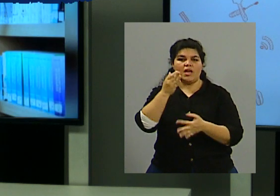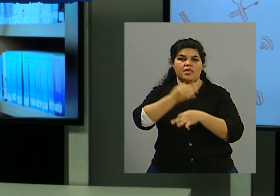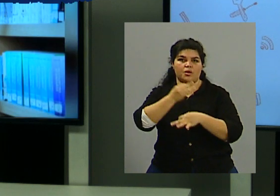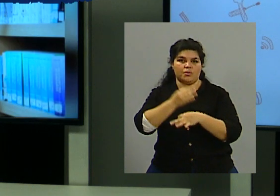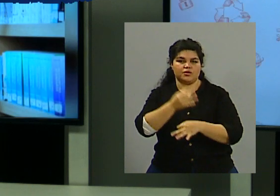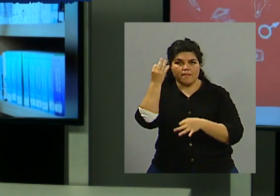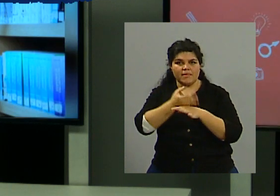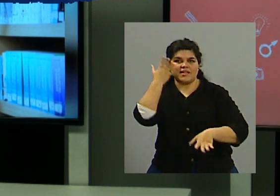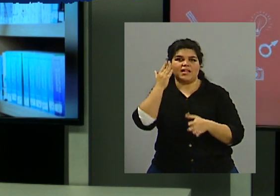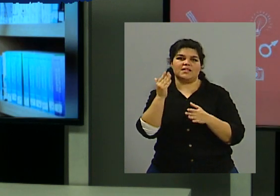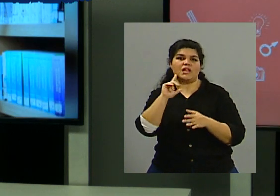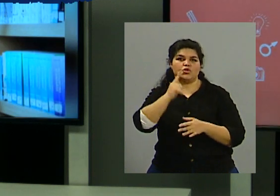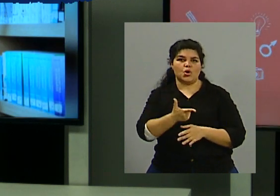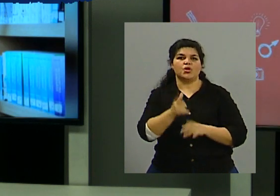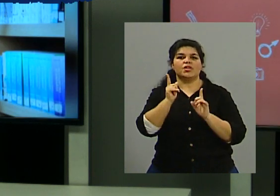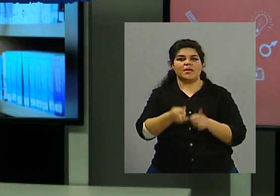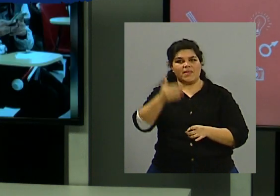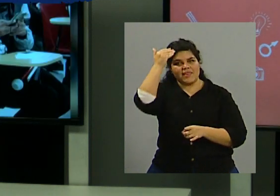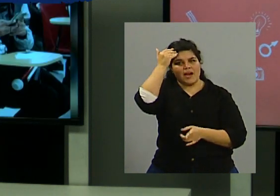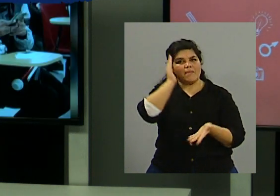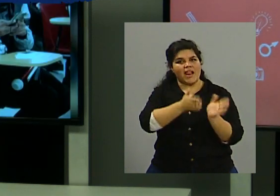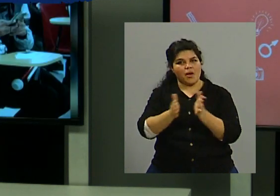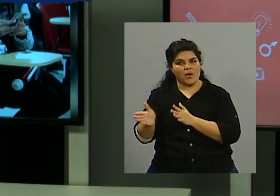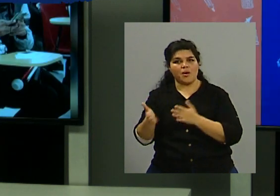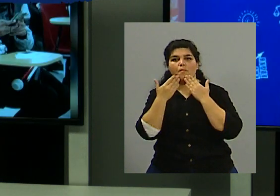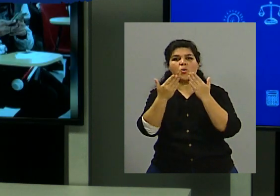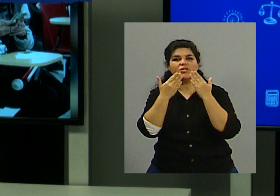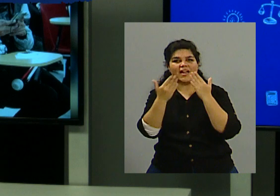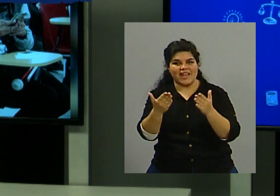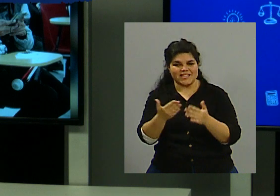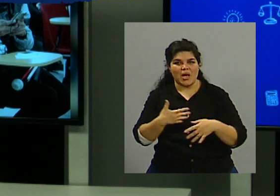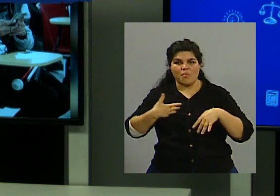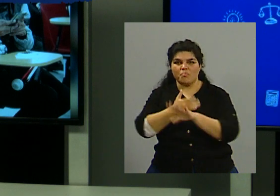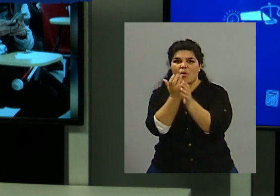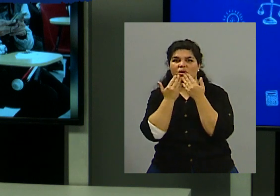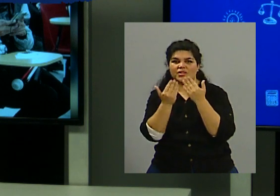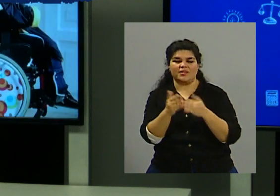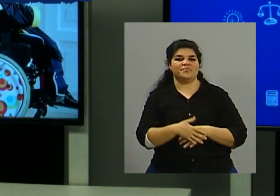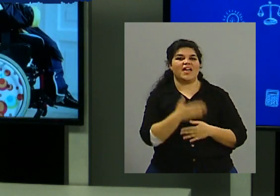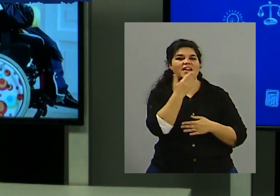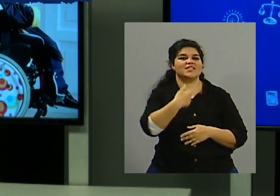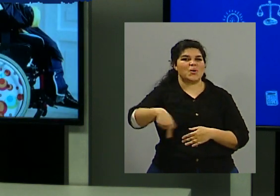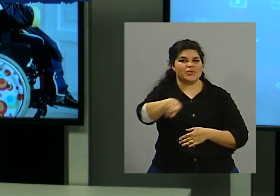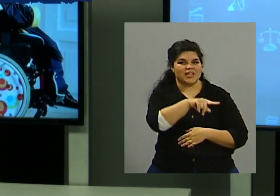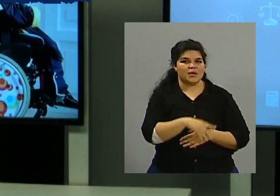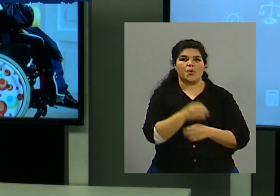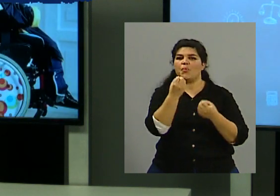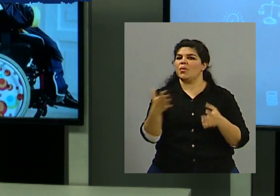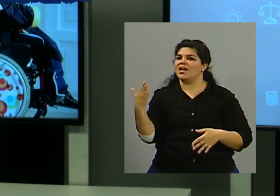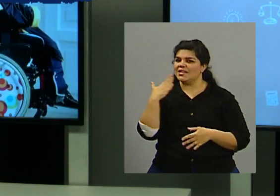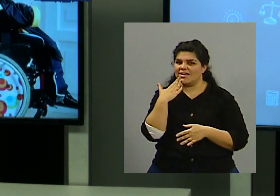especialista en sordos y en terapias del lenguaje. Desde ya, muchas gracias por su tiempo. Muchas gracias a ustedes, Que tenga buenas